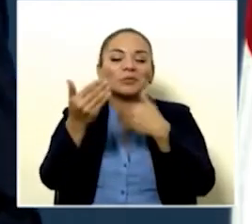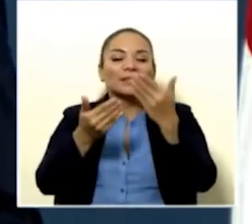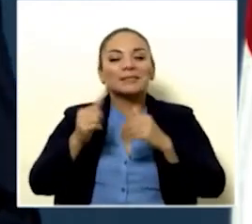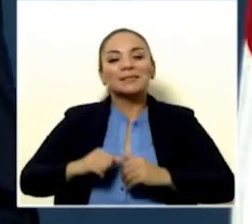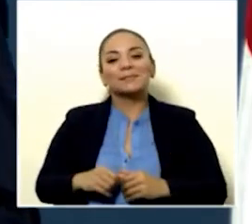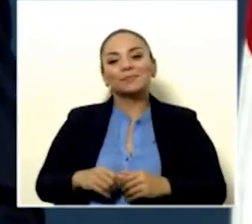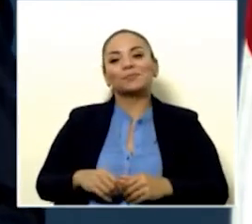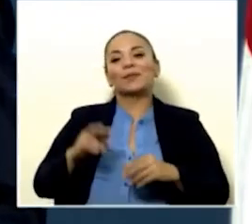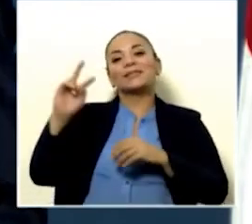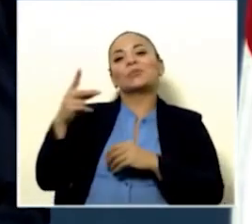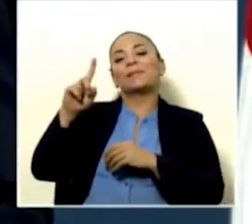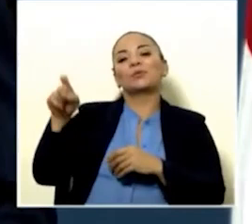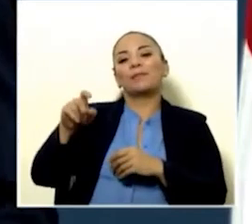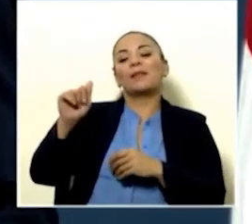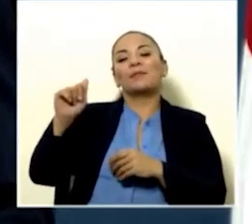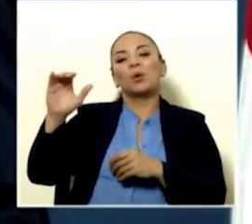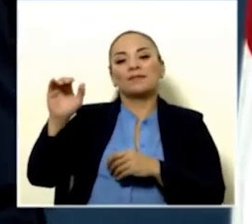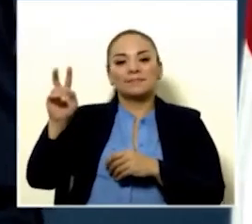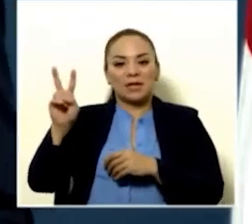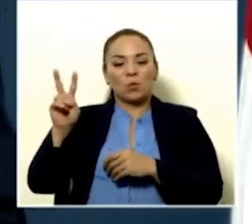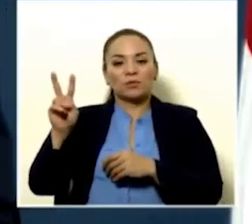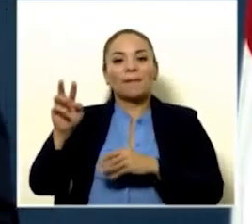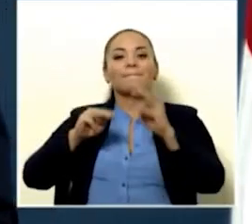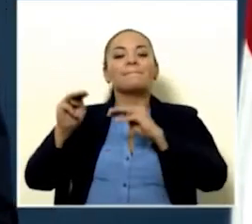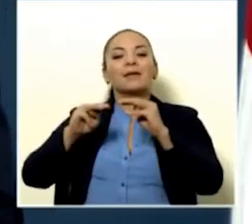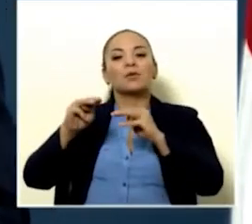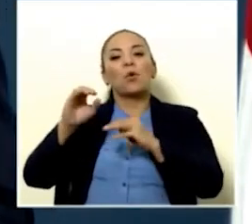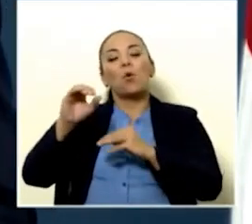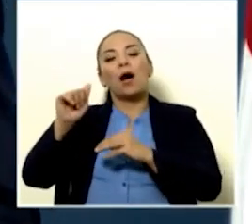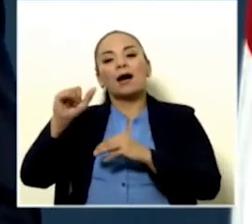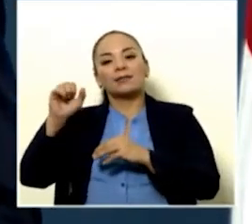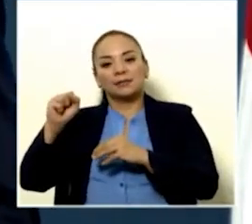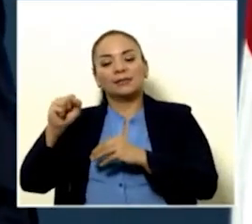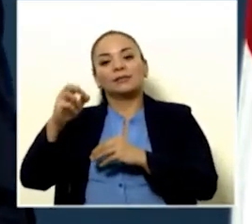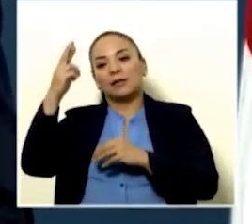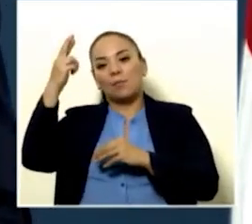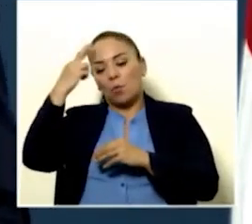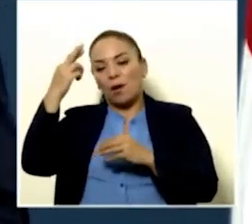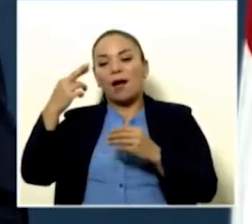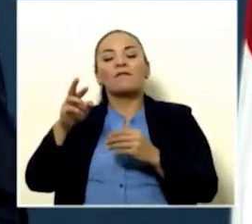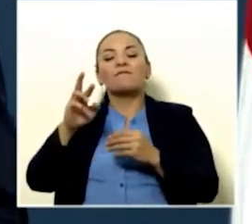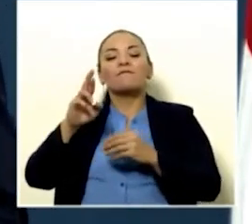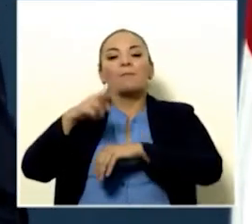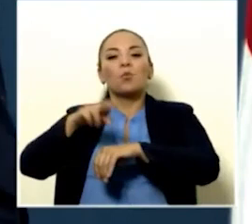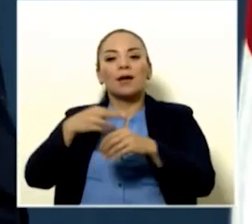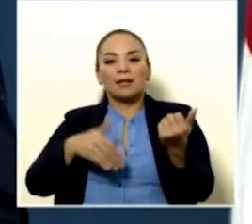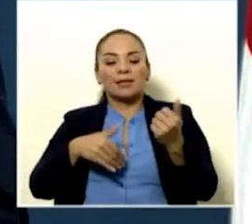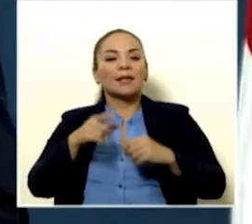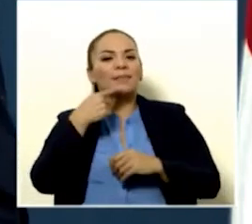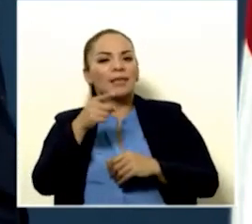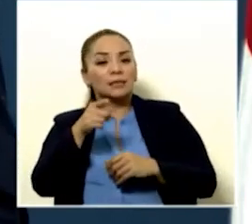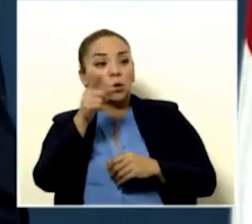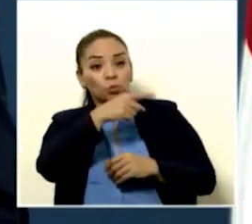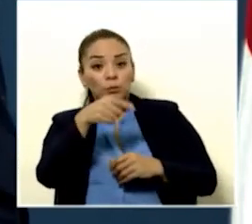gracias. La segunda pregunta, don Alberto Cabezas Villalobos, del medio Radio Oasis de la República de Argentina. Presidente, si va a desconvocar el